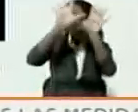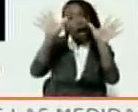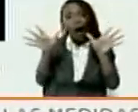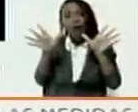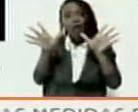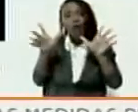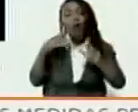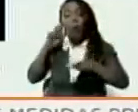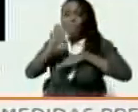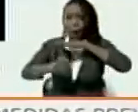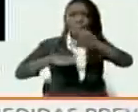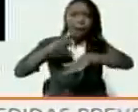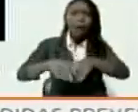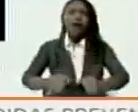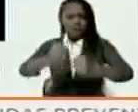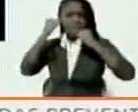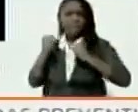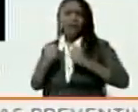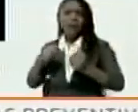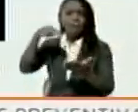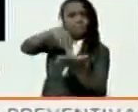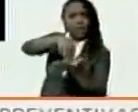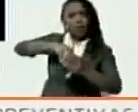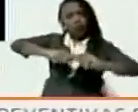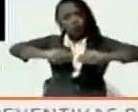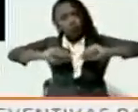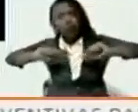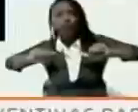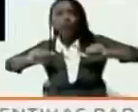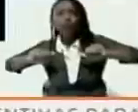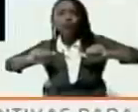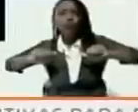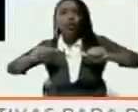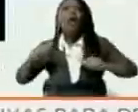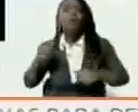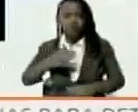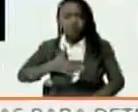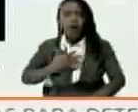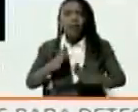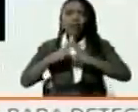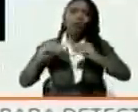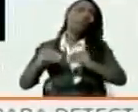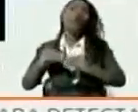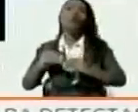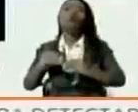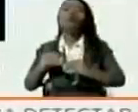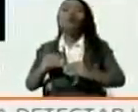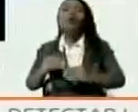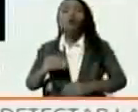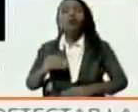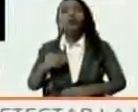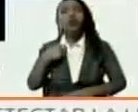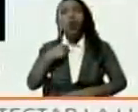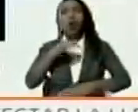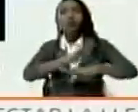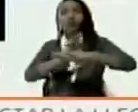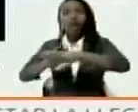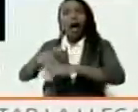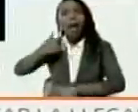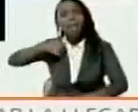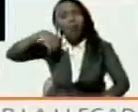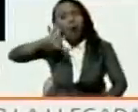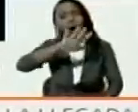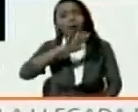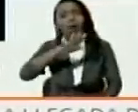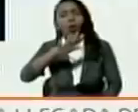con pasos firmes y con los pies sobre la tierra, es posible todo, todo es posible. Llamo a nuestro pueblo,